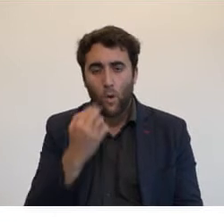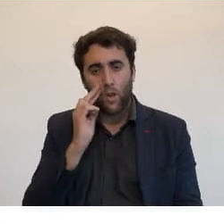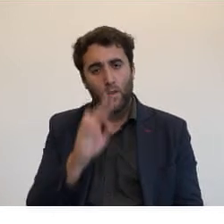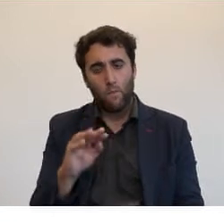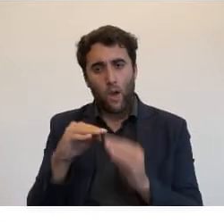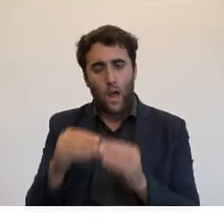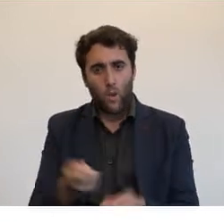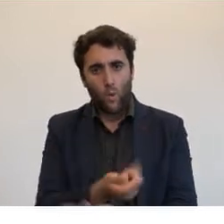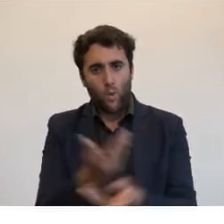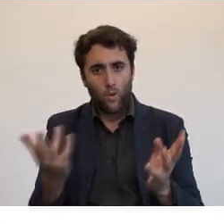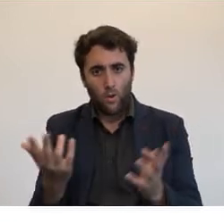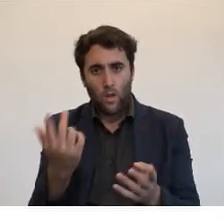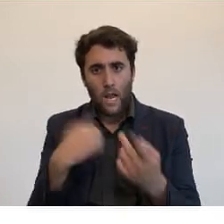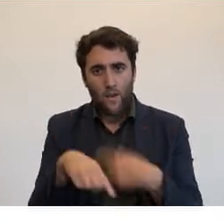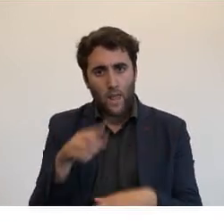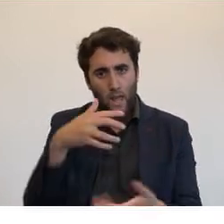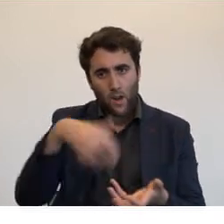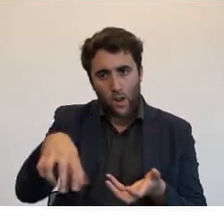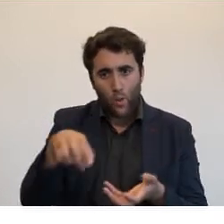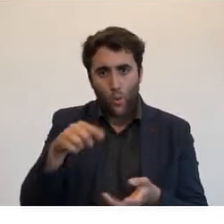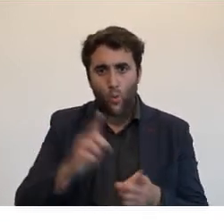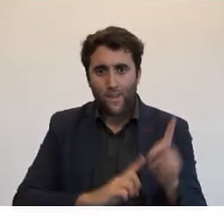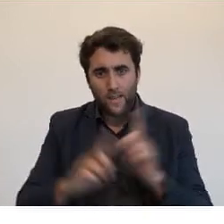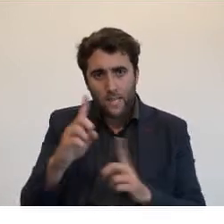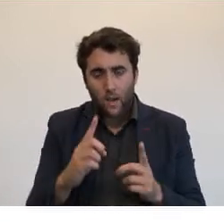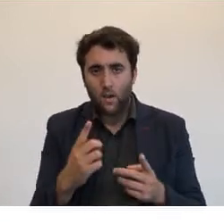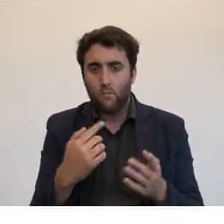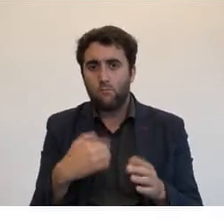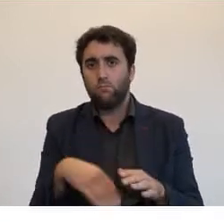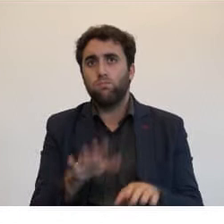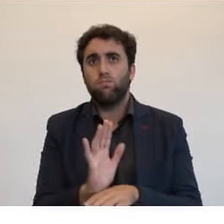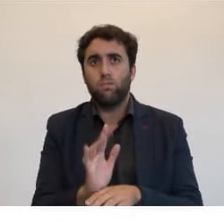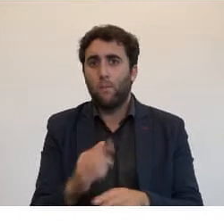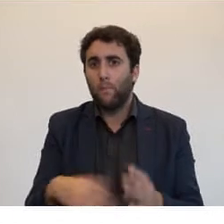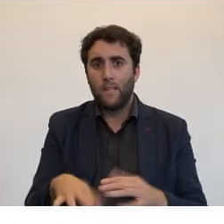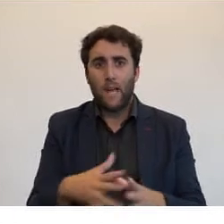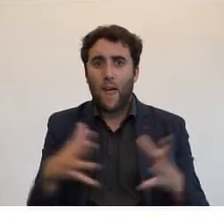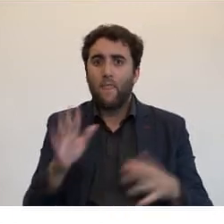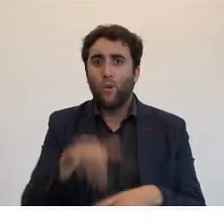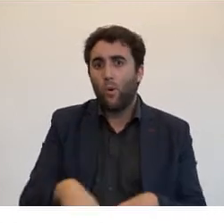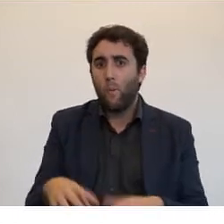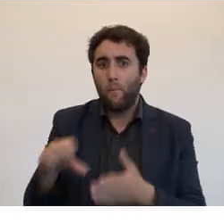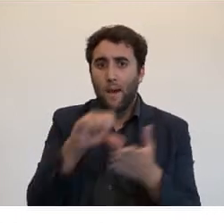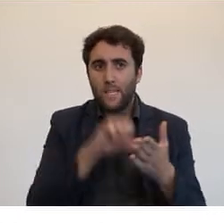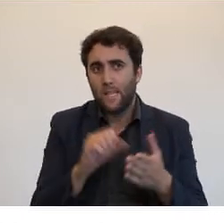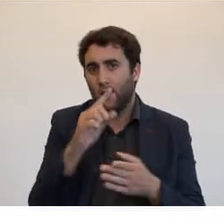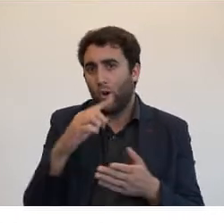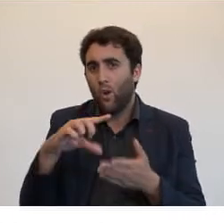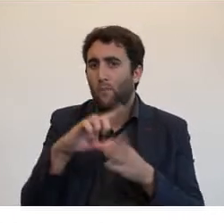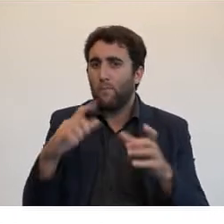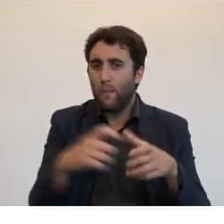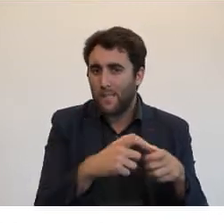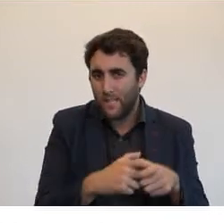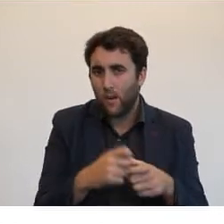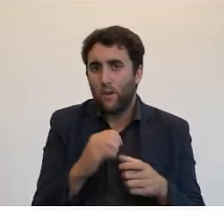cuenta que nuestra universidad, nuestro campus universitario, era más grande que países como Liechtenstein, que países como Mónaco, que países como